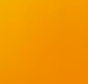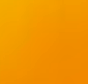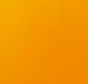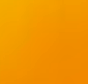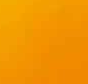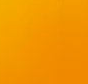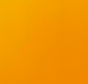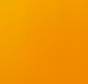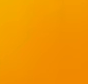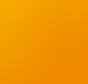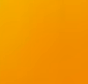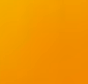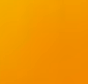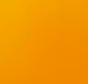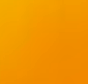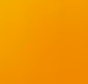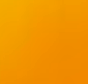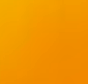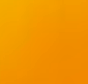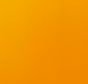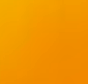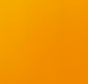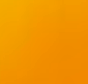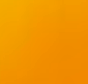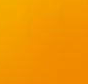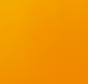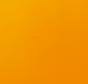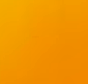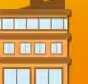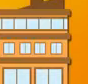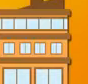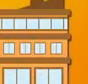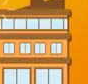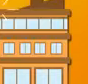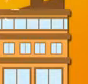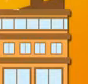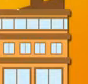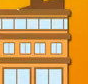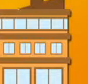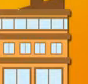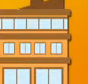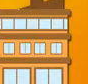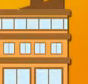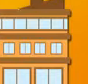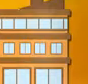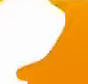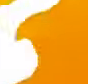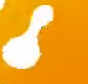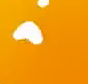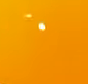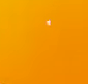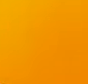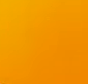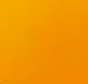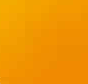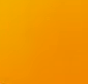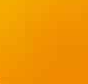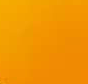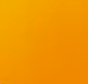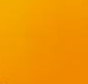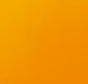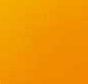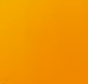los recipientes que contienen agua. Que no te pique, que no viva en tu casa, centro de trabajo o estudios, depende de